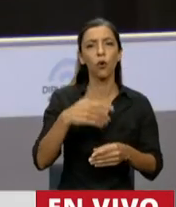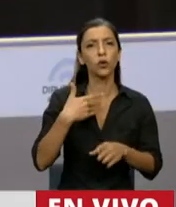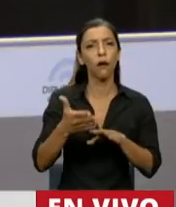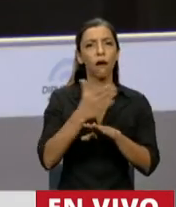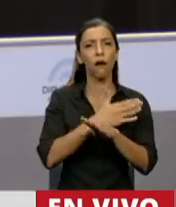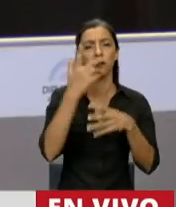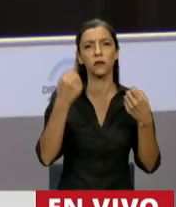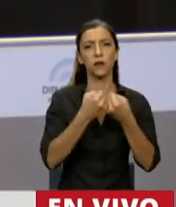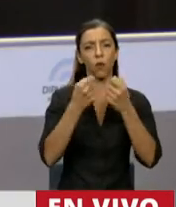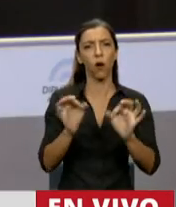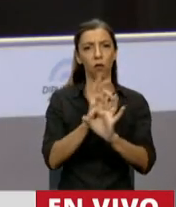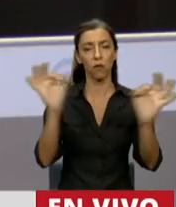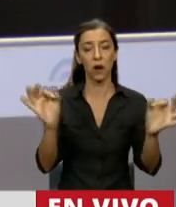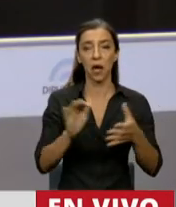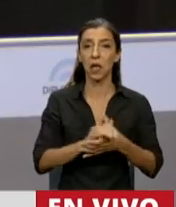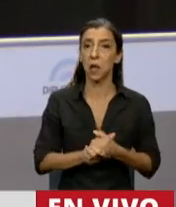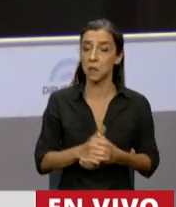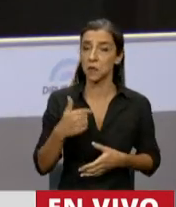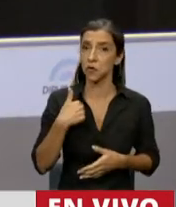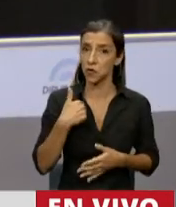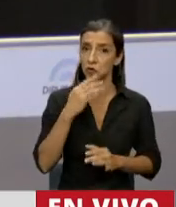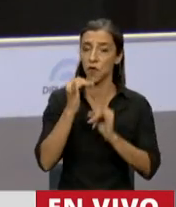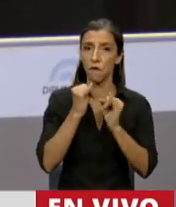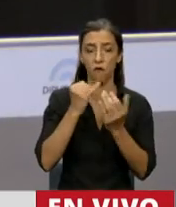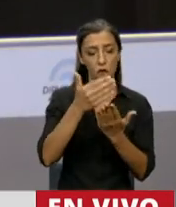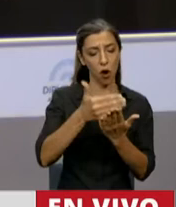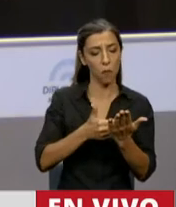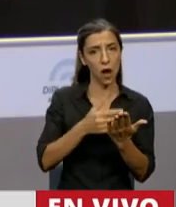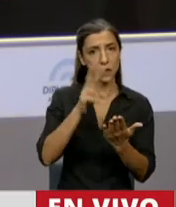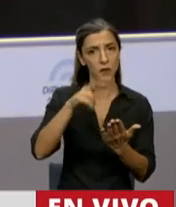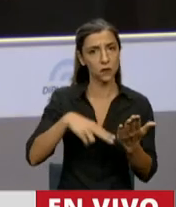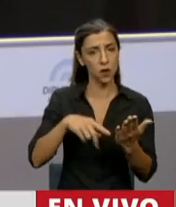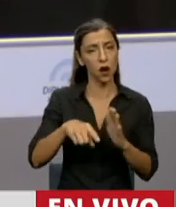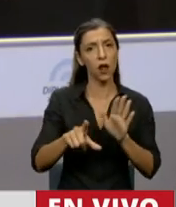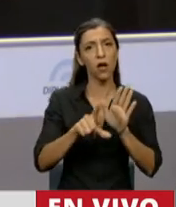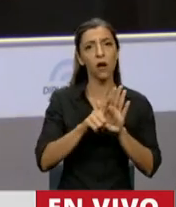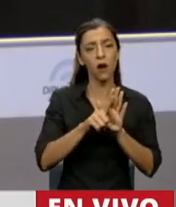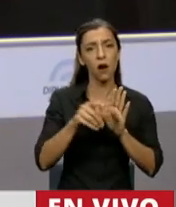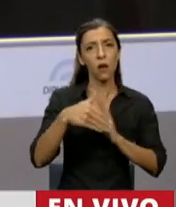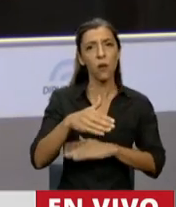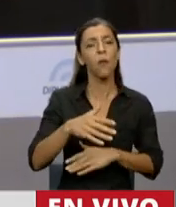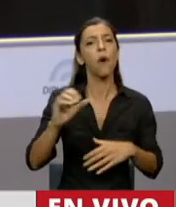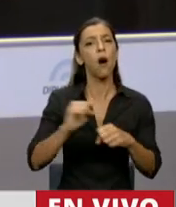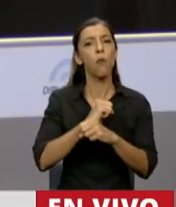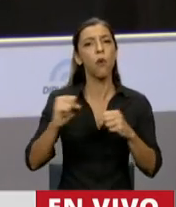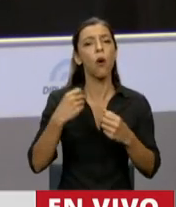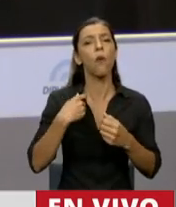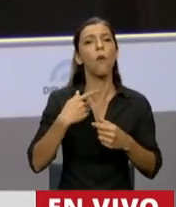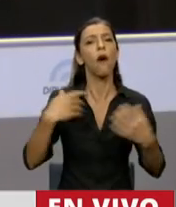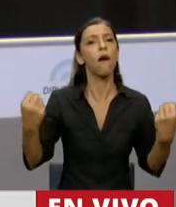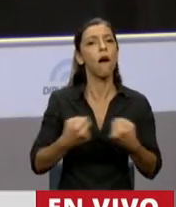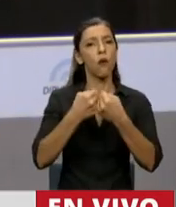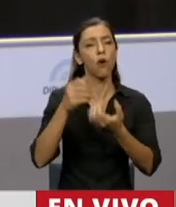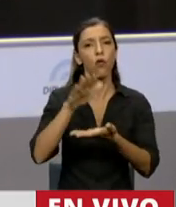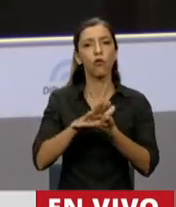y yo de acuerdo a los datos que tengo esta ley dice que se aprueba el convenio de transferencia progresiva a la ciudad